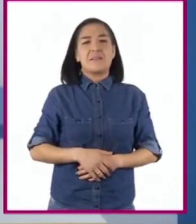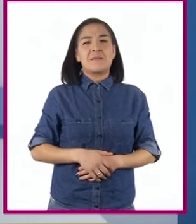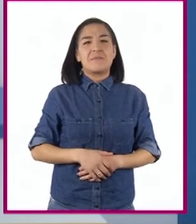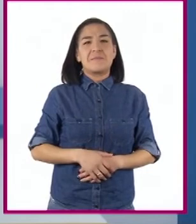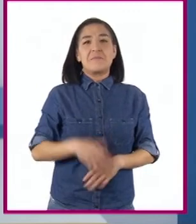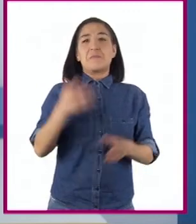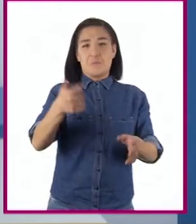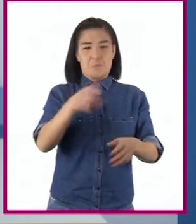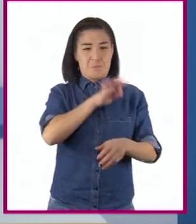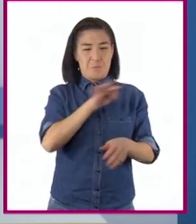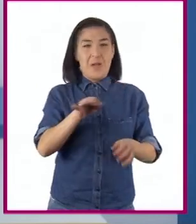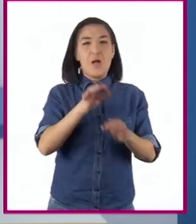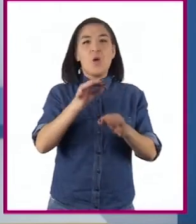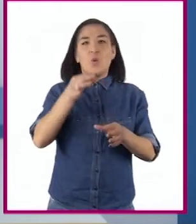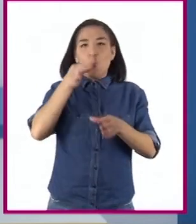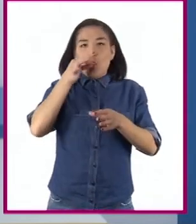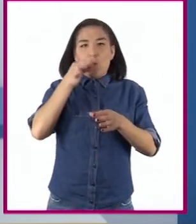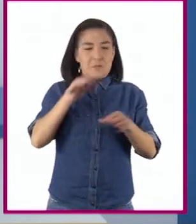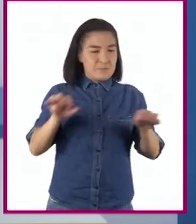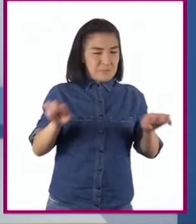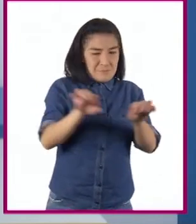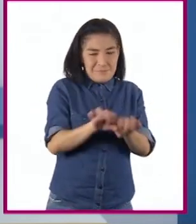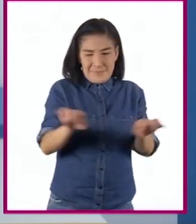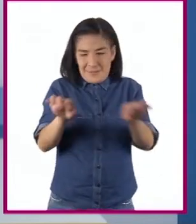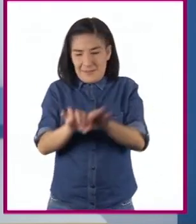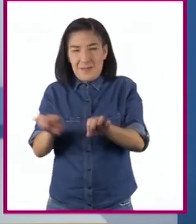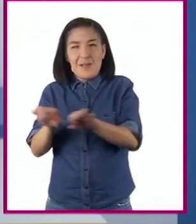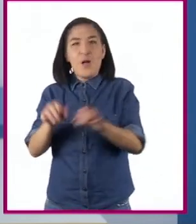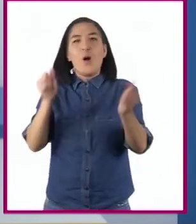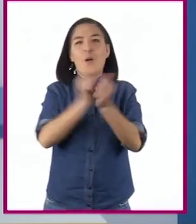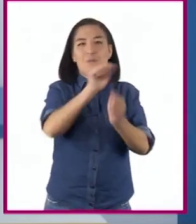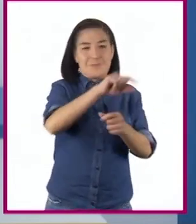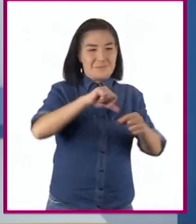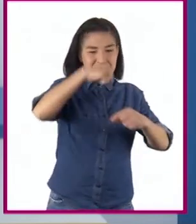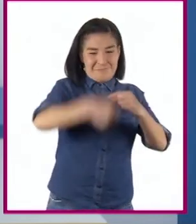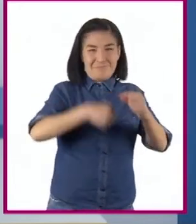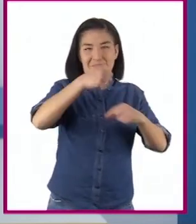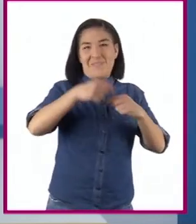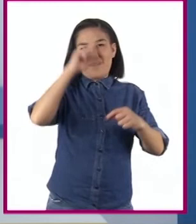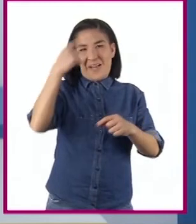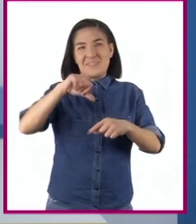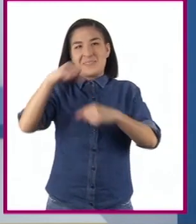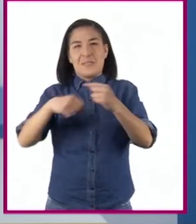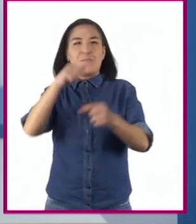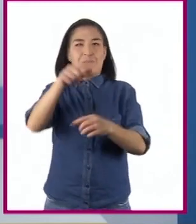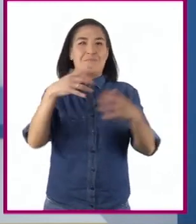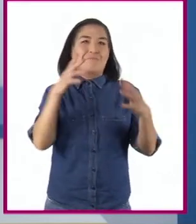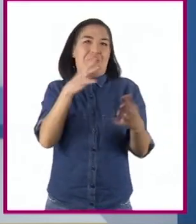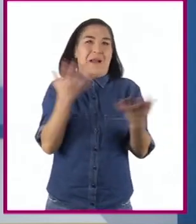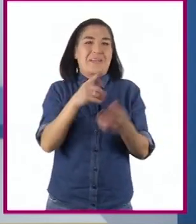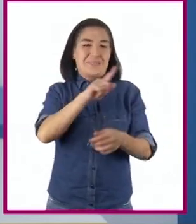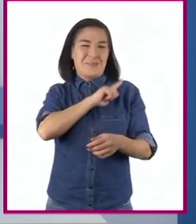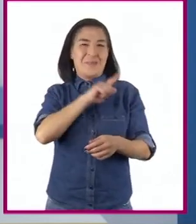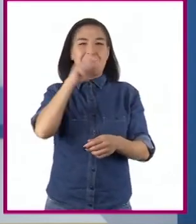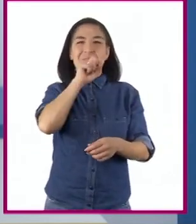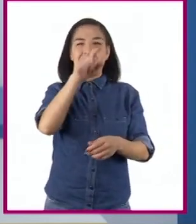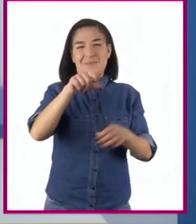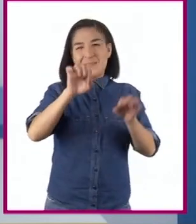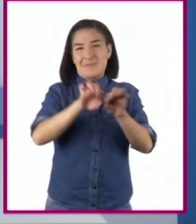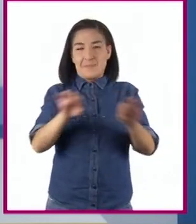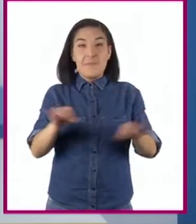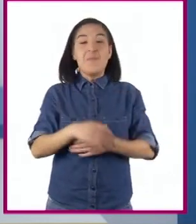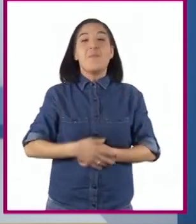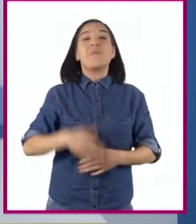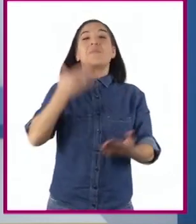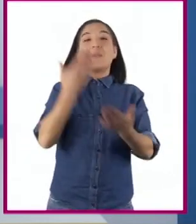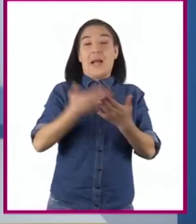enlaza varios popotes y pégalos con la cinta de electricista para que fabriques tu propia manguera. Ahora vamos a meter el extremo